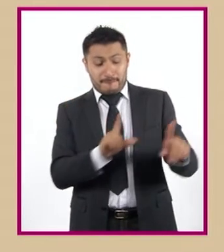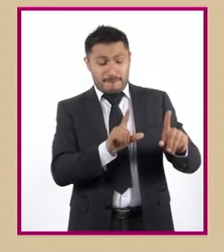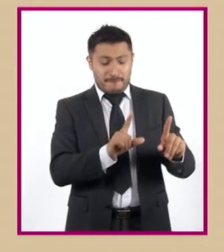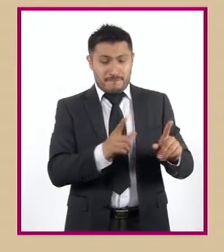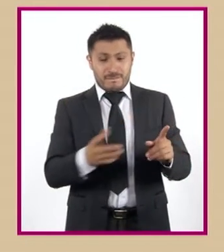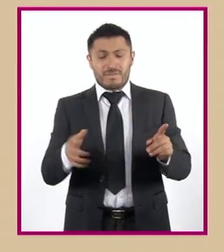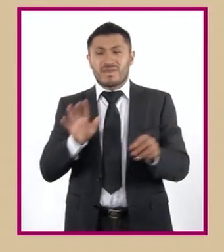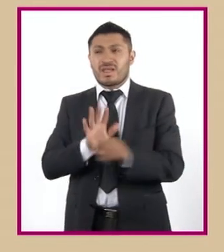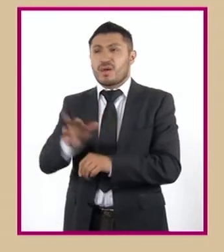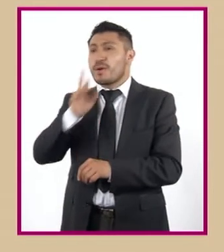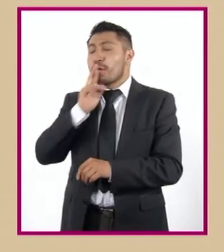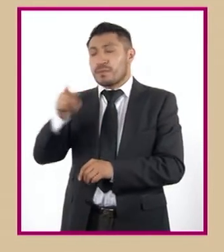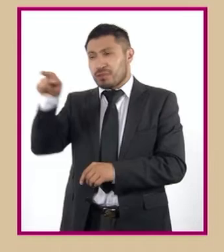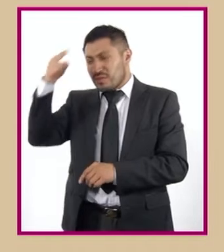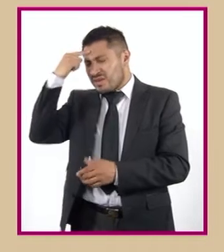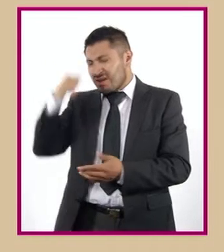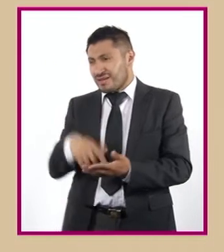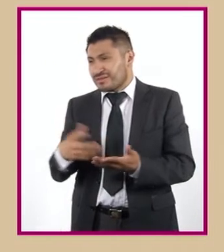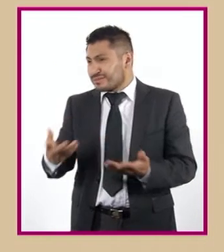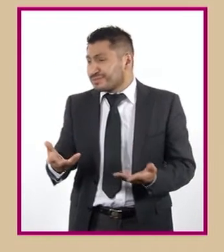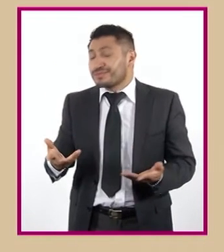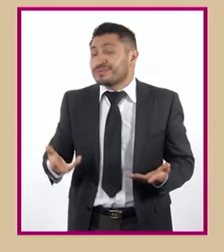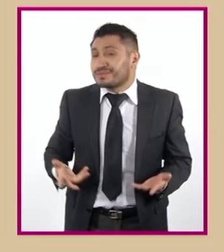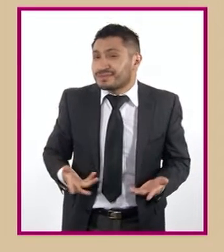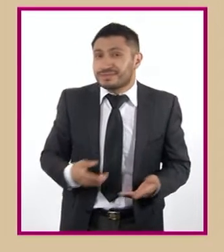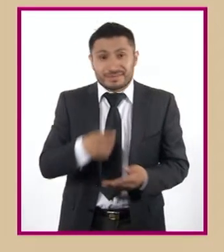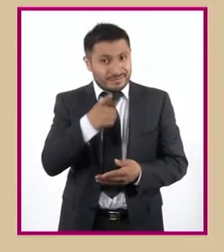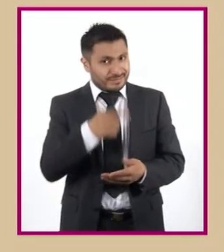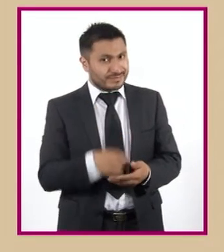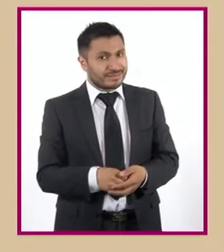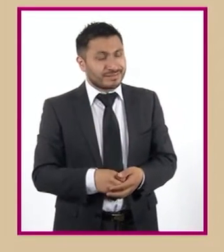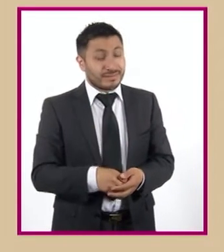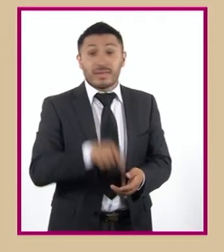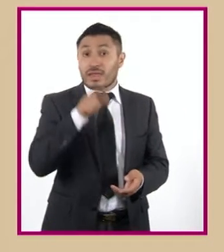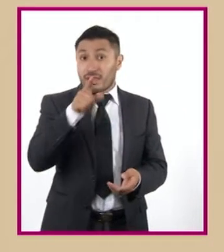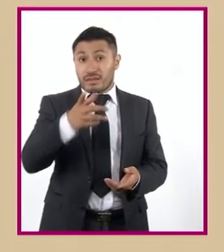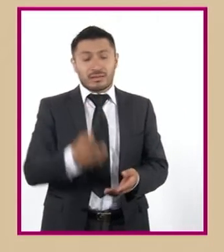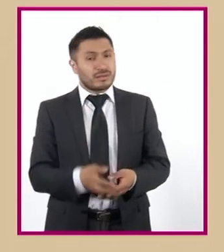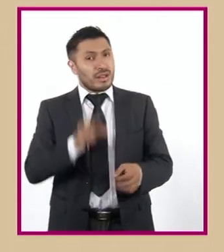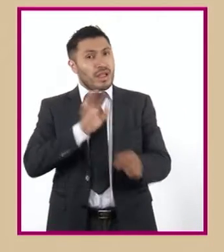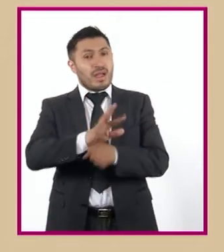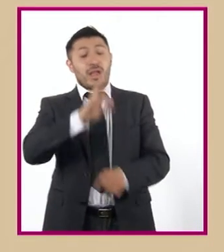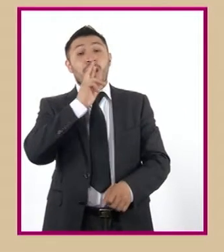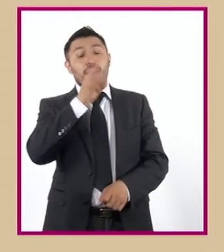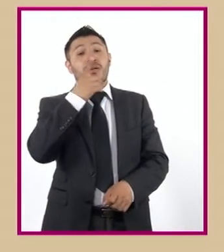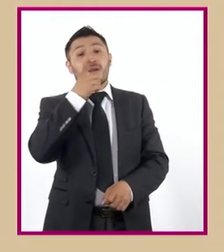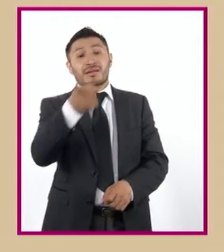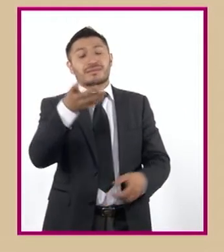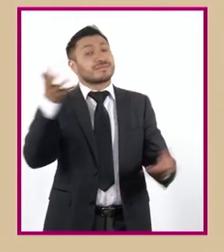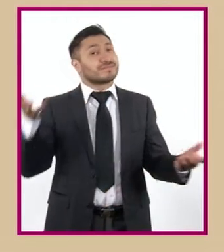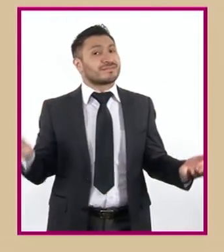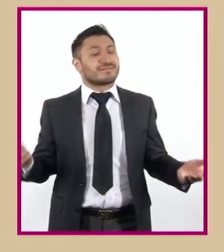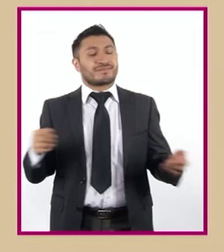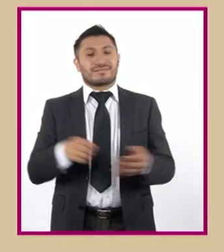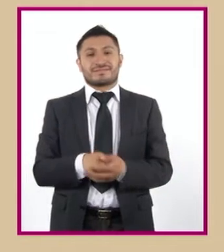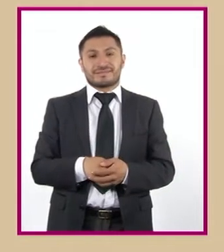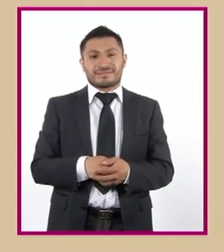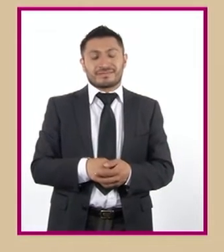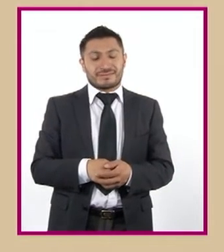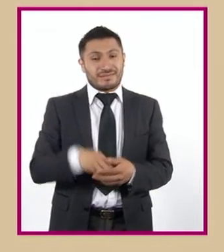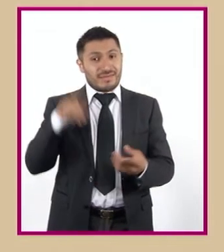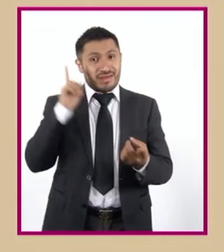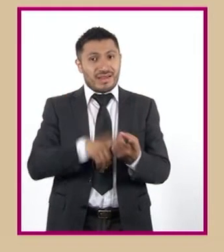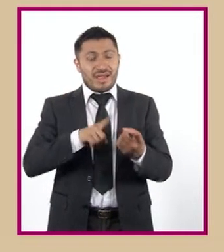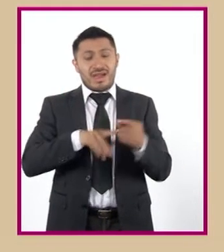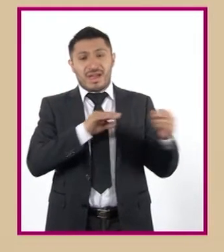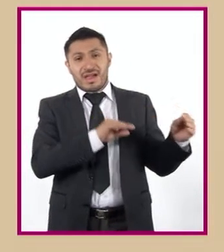¿Cuál crees que sea la respuesta que dé José Manuel a su papá? ¿Y tú, qué respuesta le darías? ¿Hacia dónde